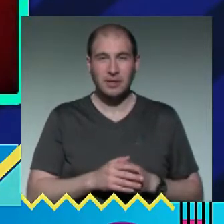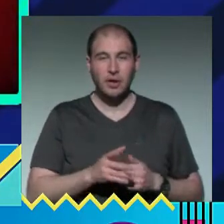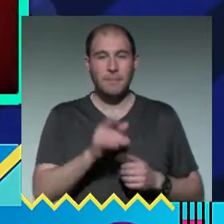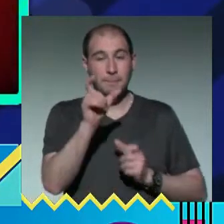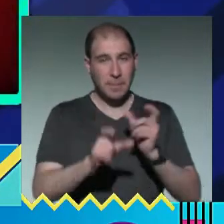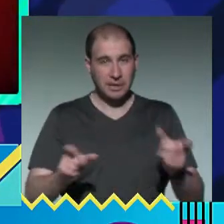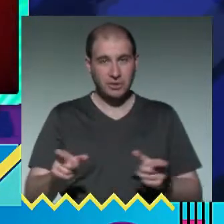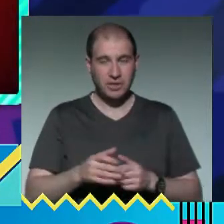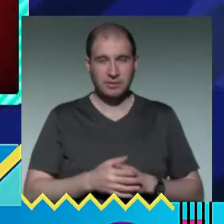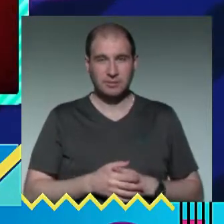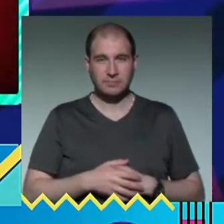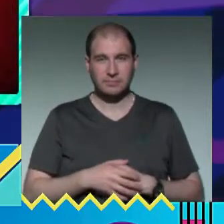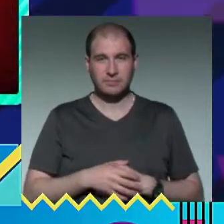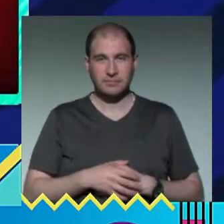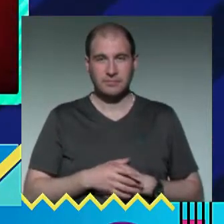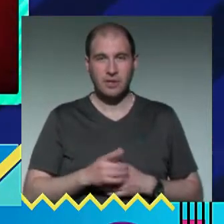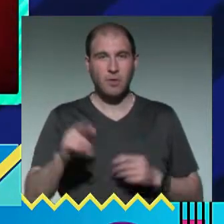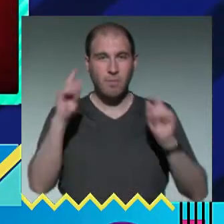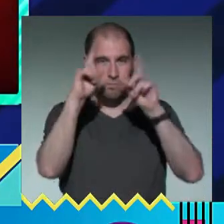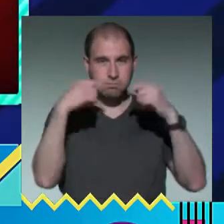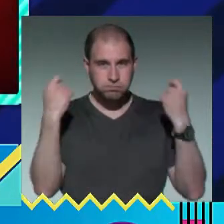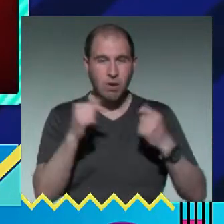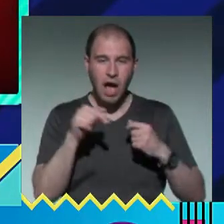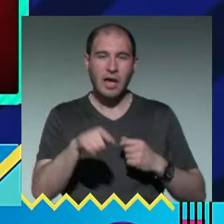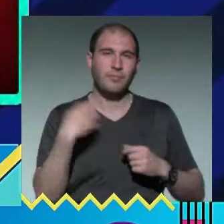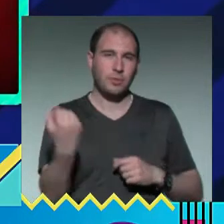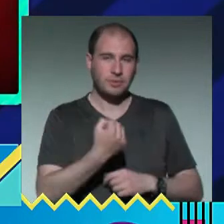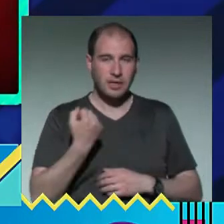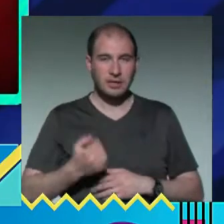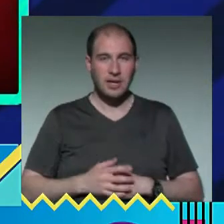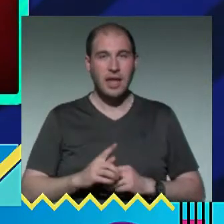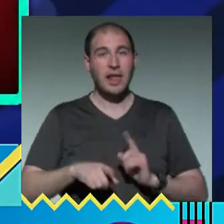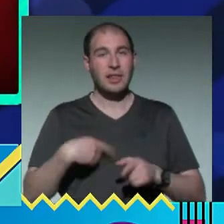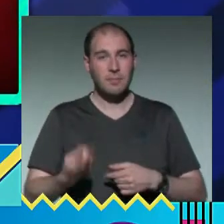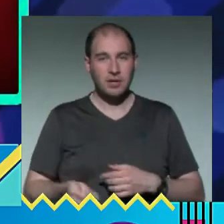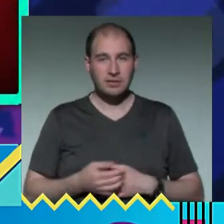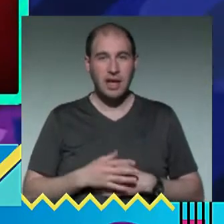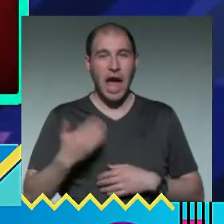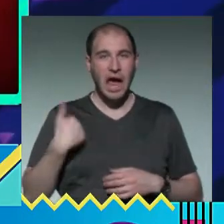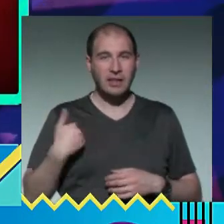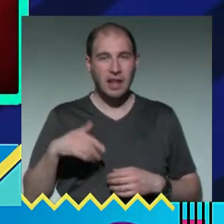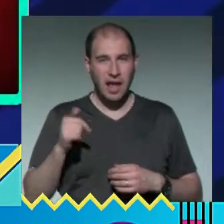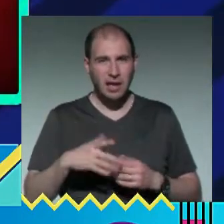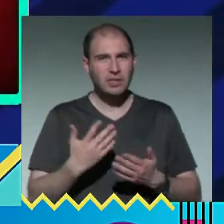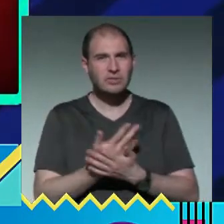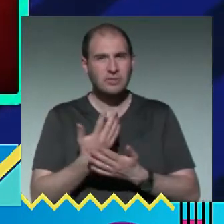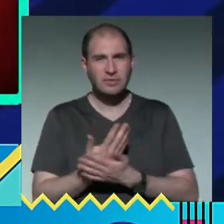población aborigen es muy importante. Después, bueno, la Argentina sufre,